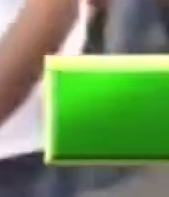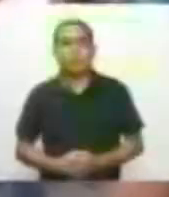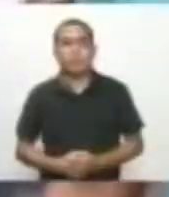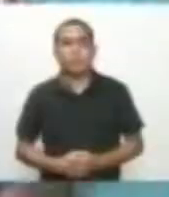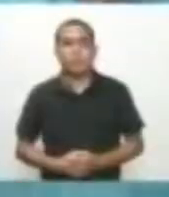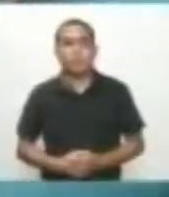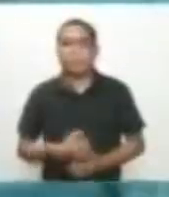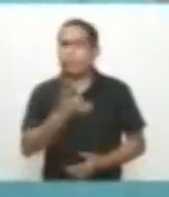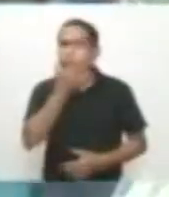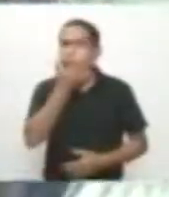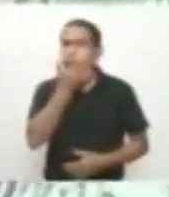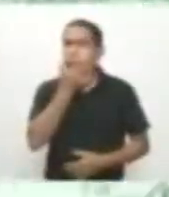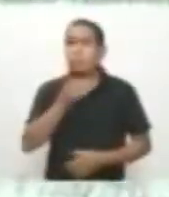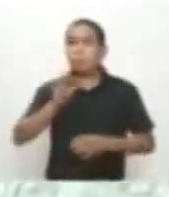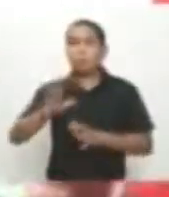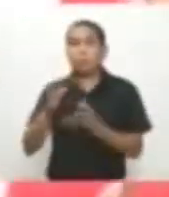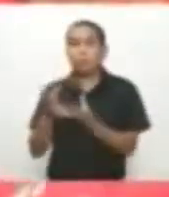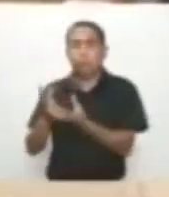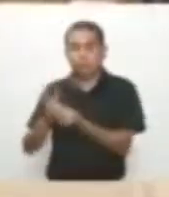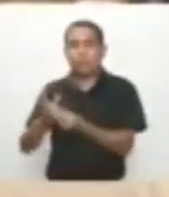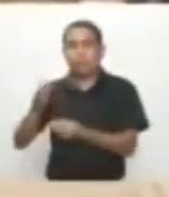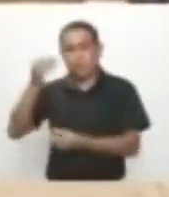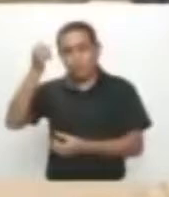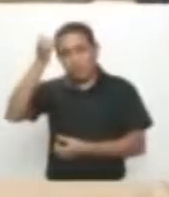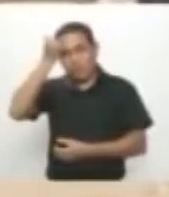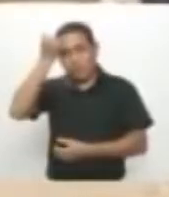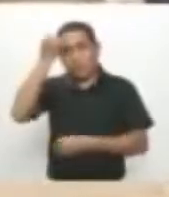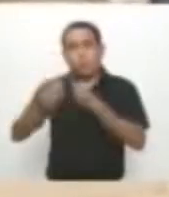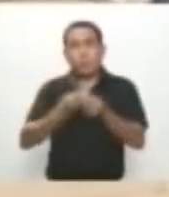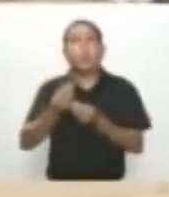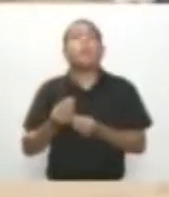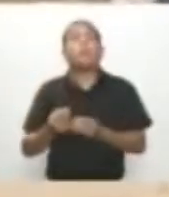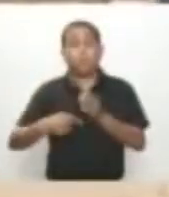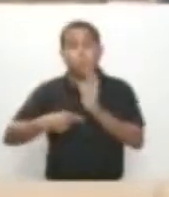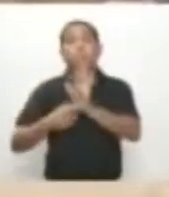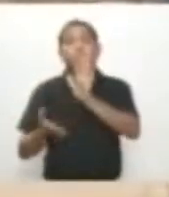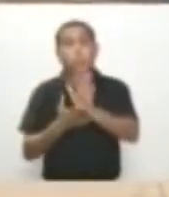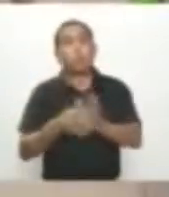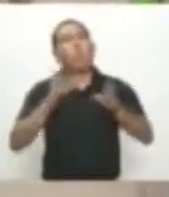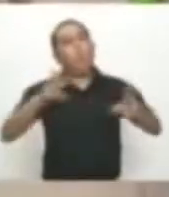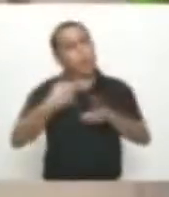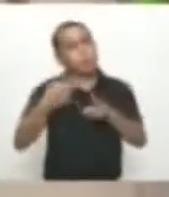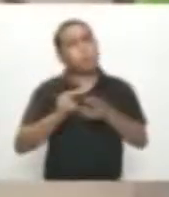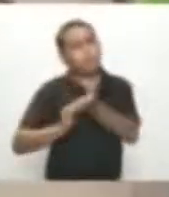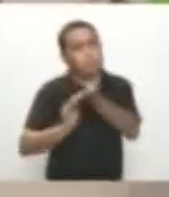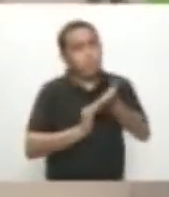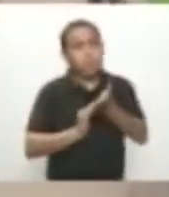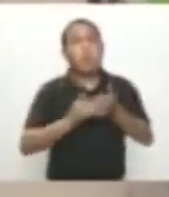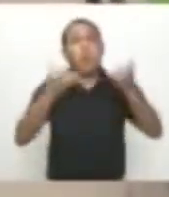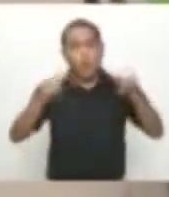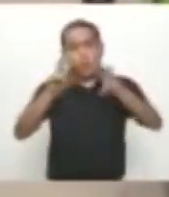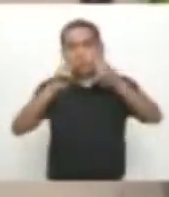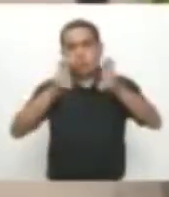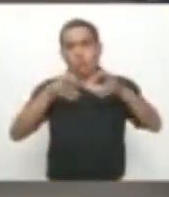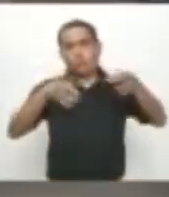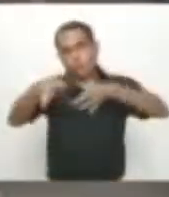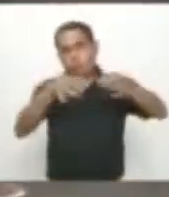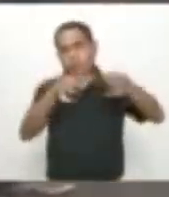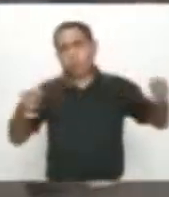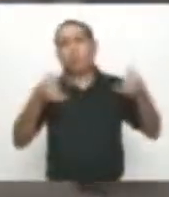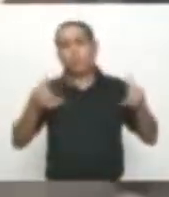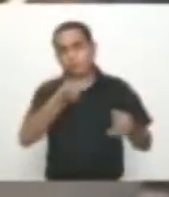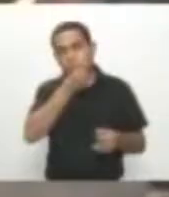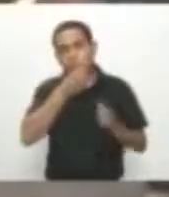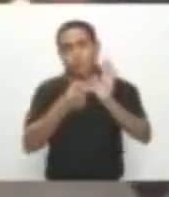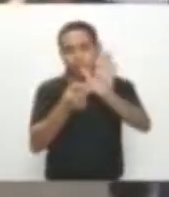Las razones del magisterio son válidas y es necesario que haya una pronta solución. De este tema estaremos hablando en el transcurso de